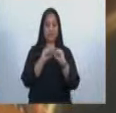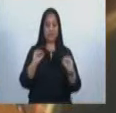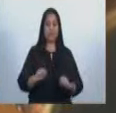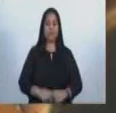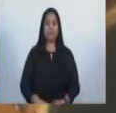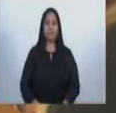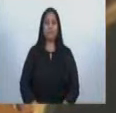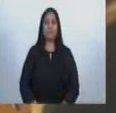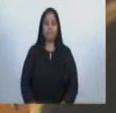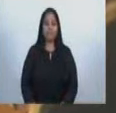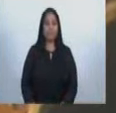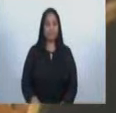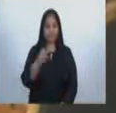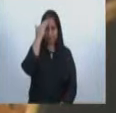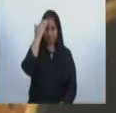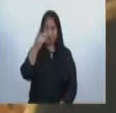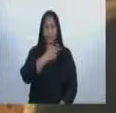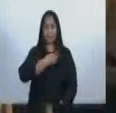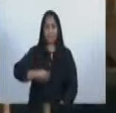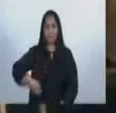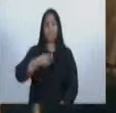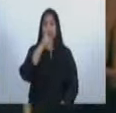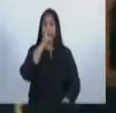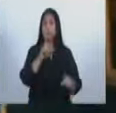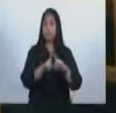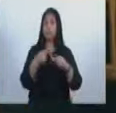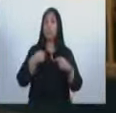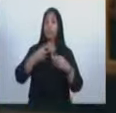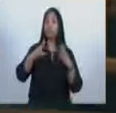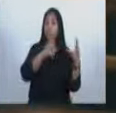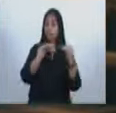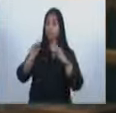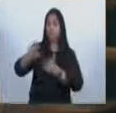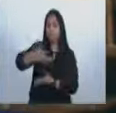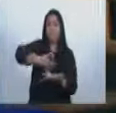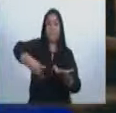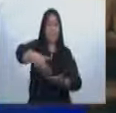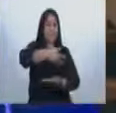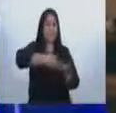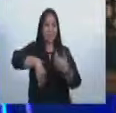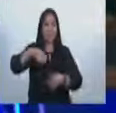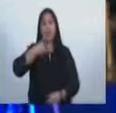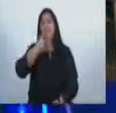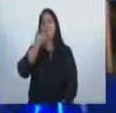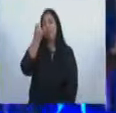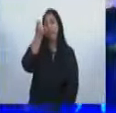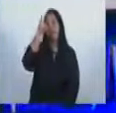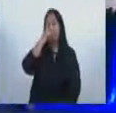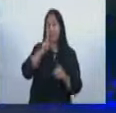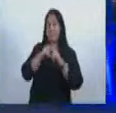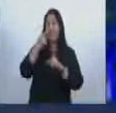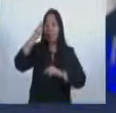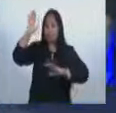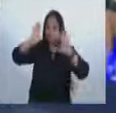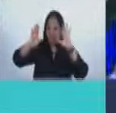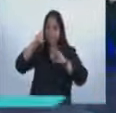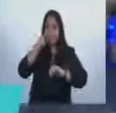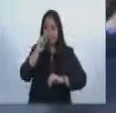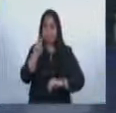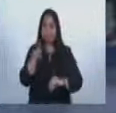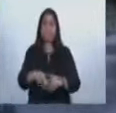sistema Gracias presidente no hay duda de que el diálogo es lo que facilita el entendimiento tengo aquí varias manitas